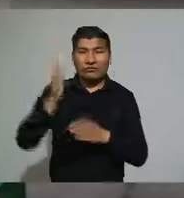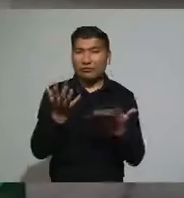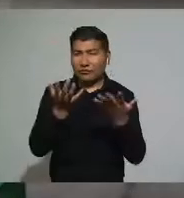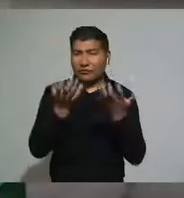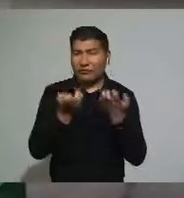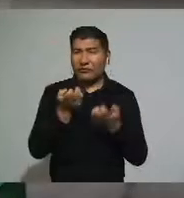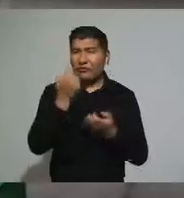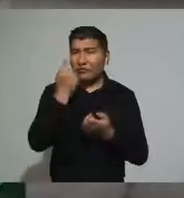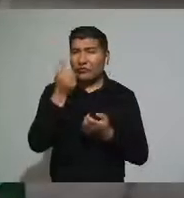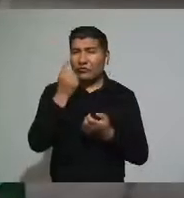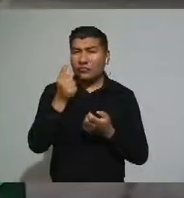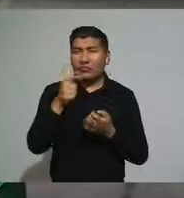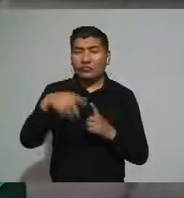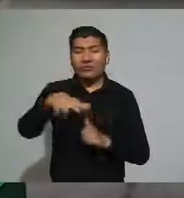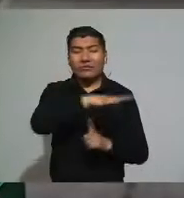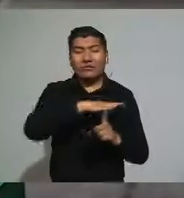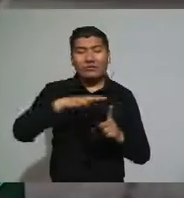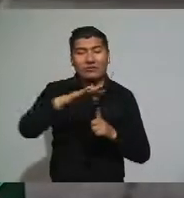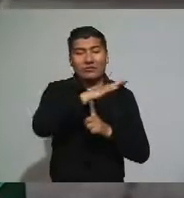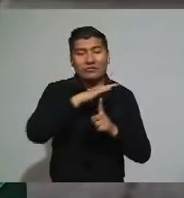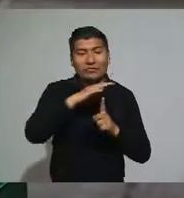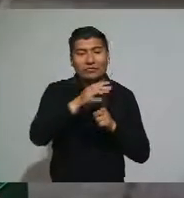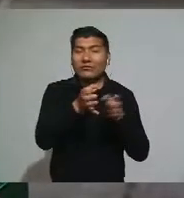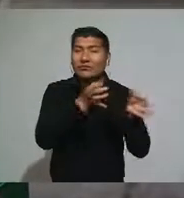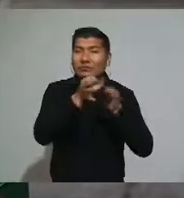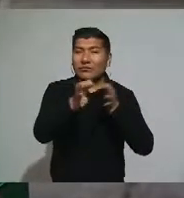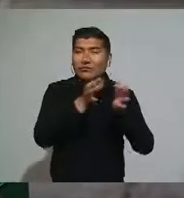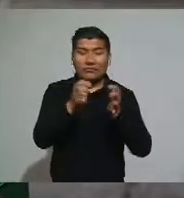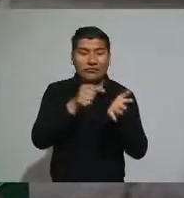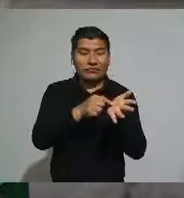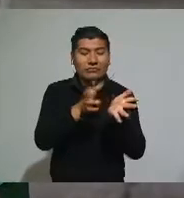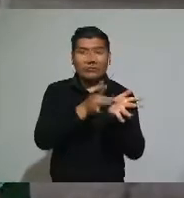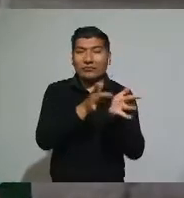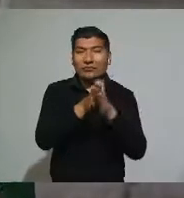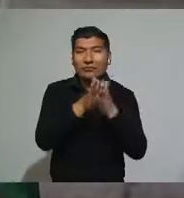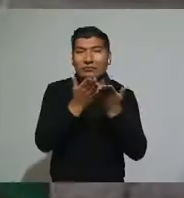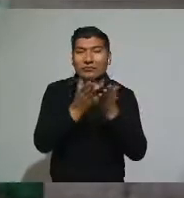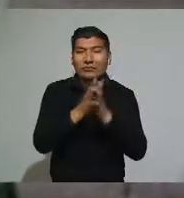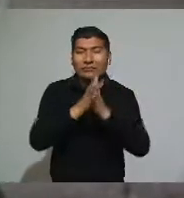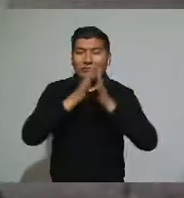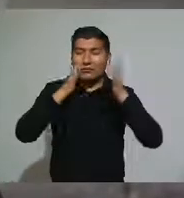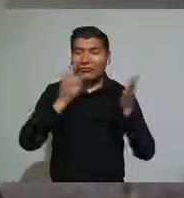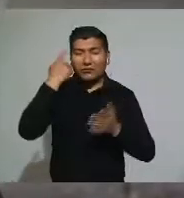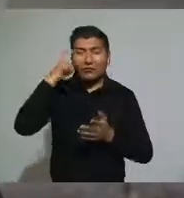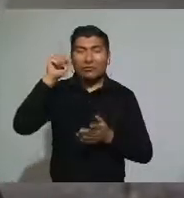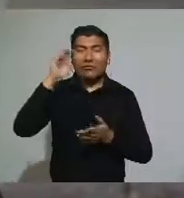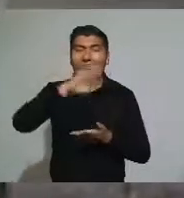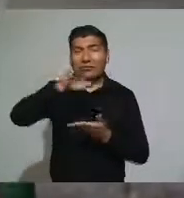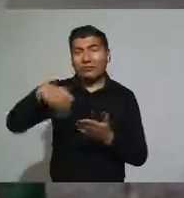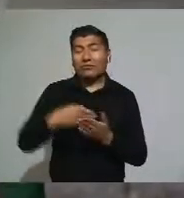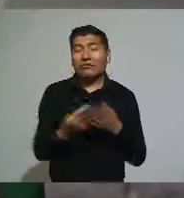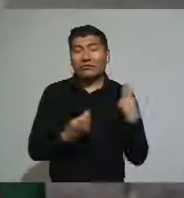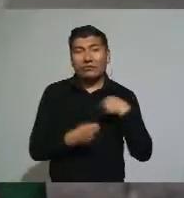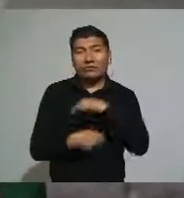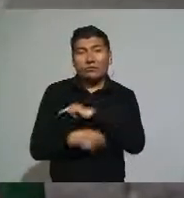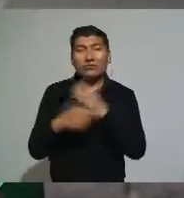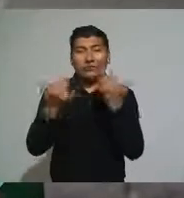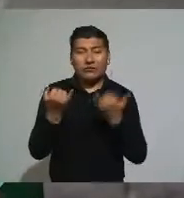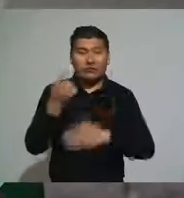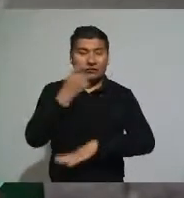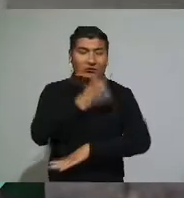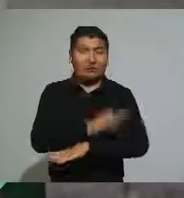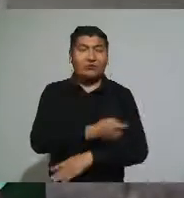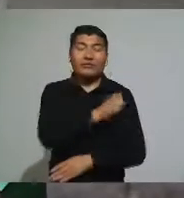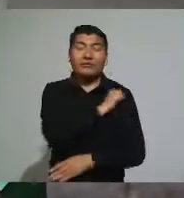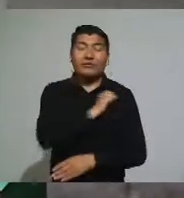hacer una ambientación de este Evangelio tan propicio para todos nosotros hoy en el Día del